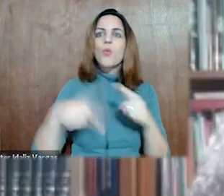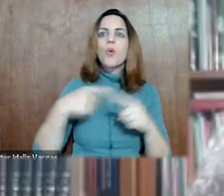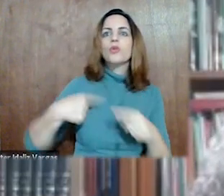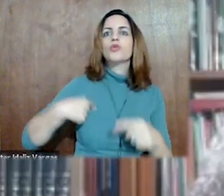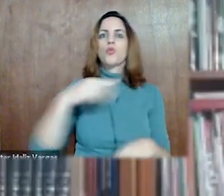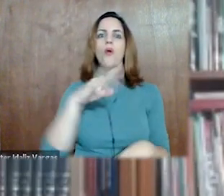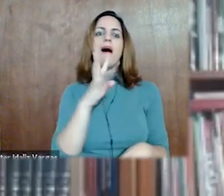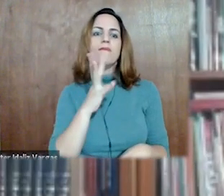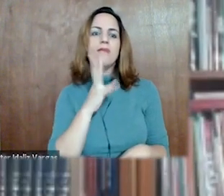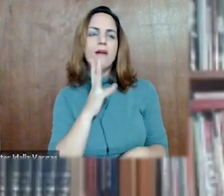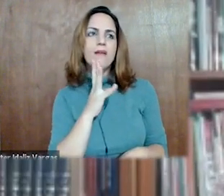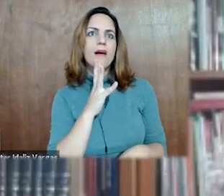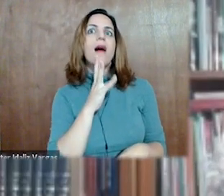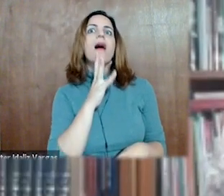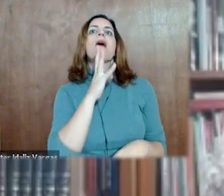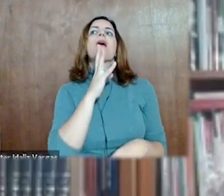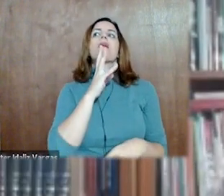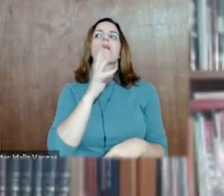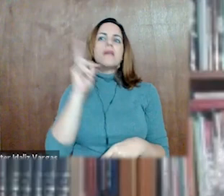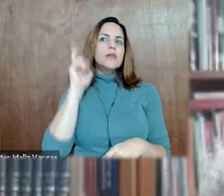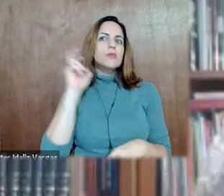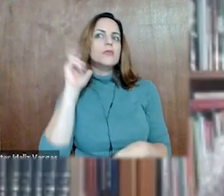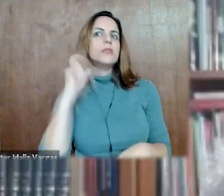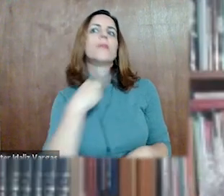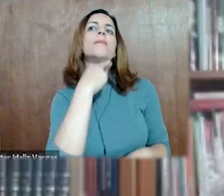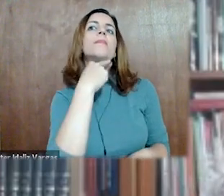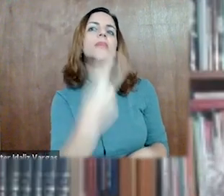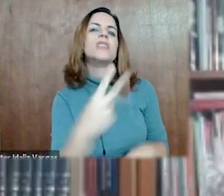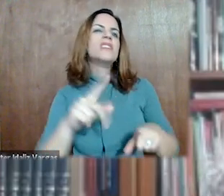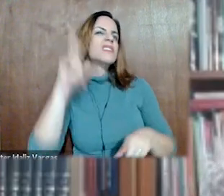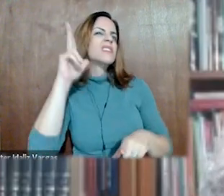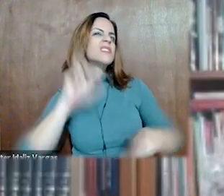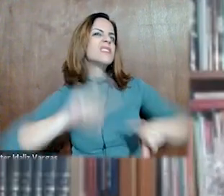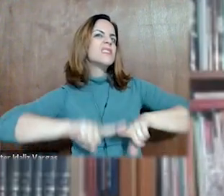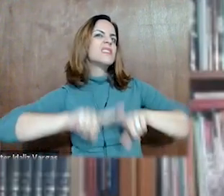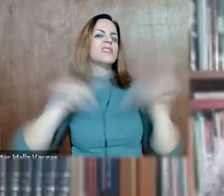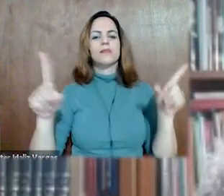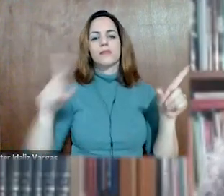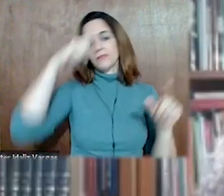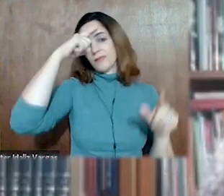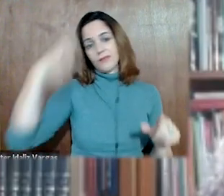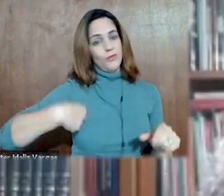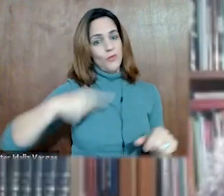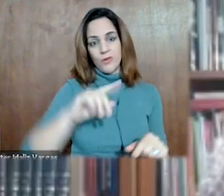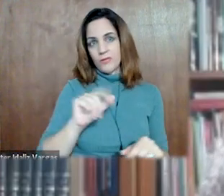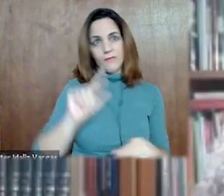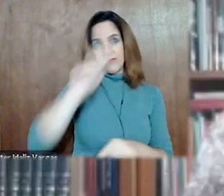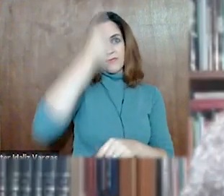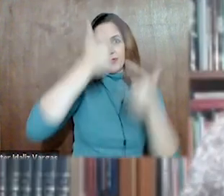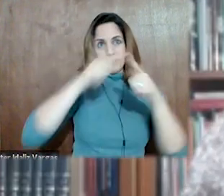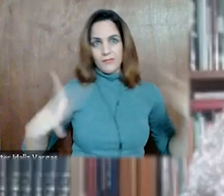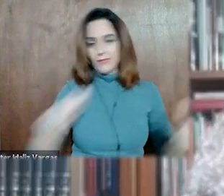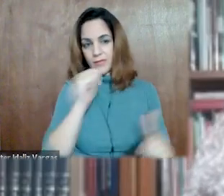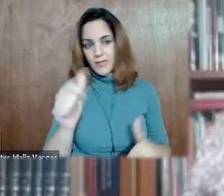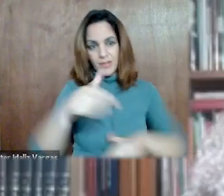la boca y hablaba, y se dan cuenta que yo hablaba con acento, que yo, mi primer idioma no era el inglés, se quedaban sorprendidas